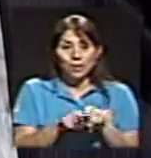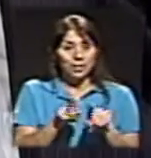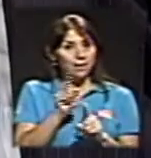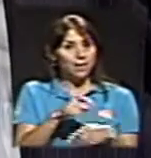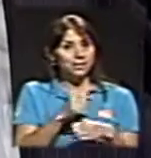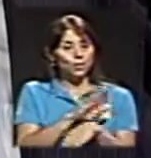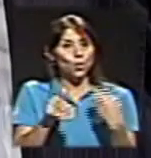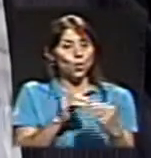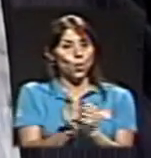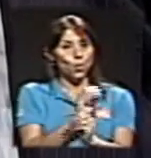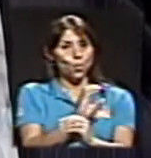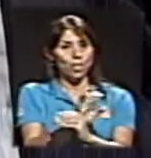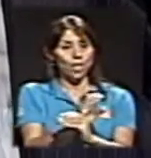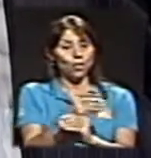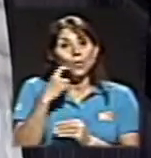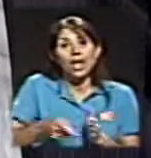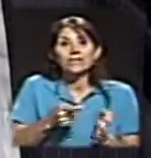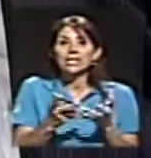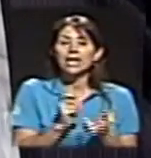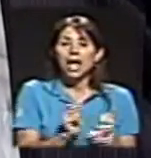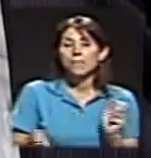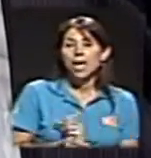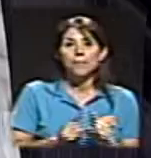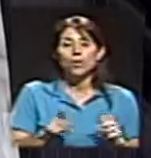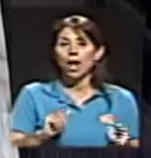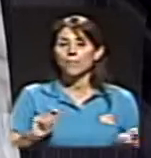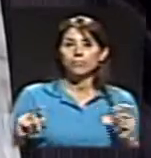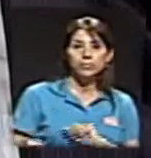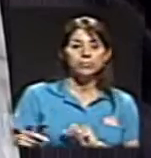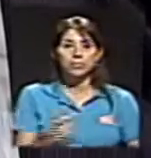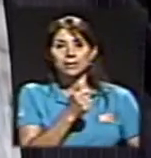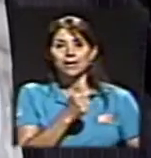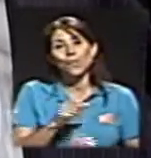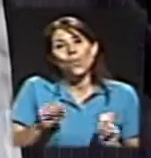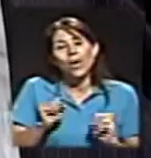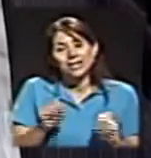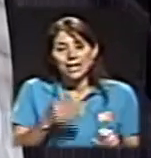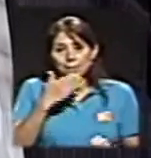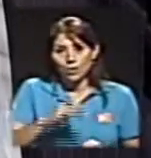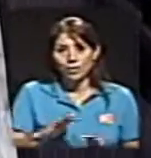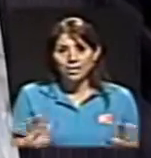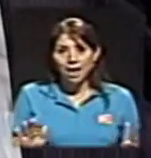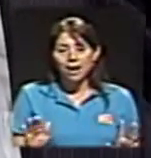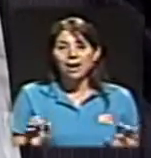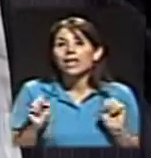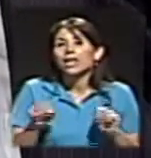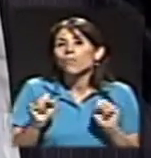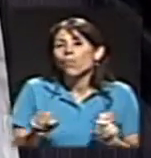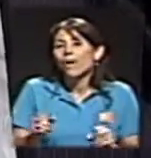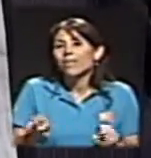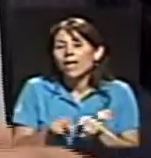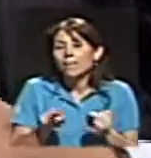¿verdad? Porque hay muchas cosas que cambiar, pero hacerlas de una sola vez puede ser también perjudicial y puede generar algún tipo